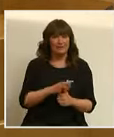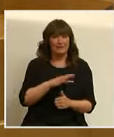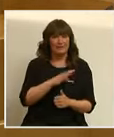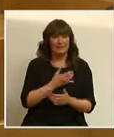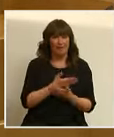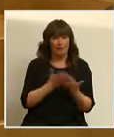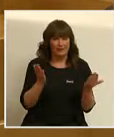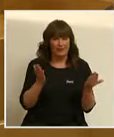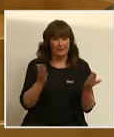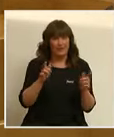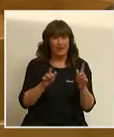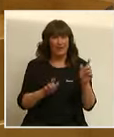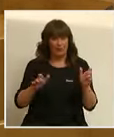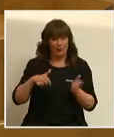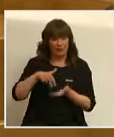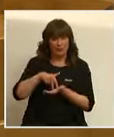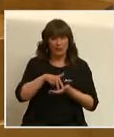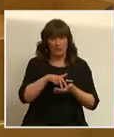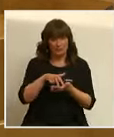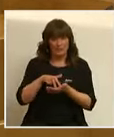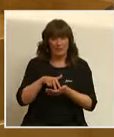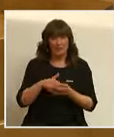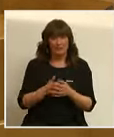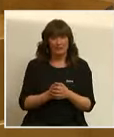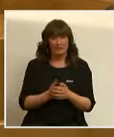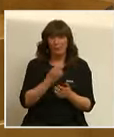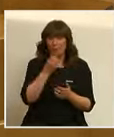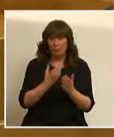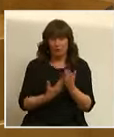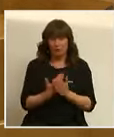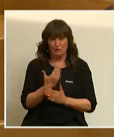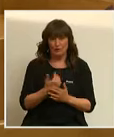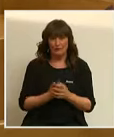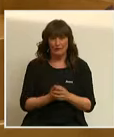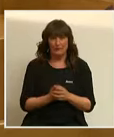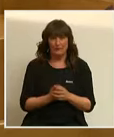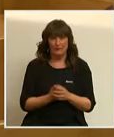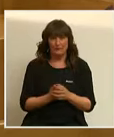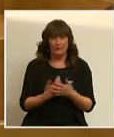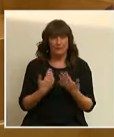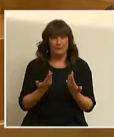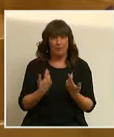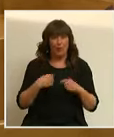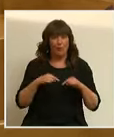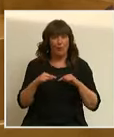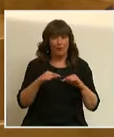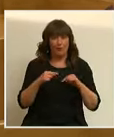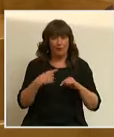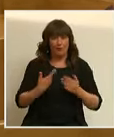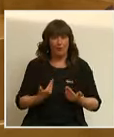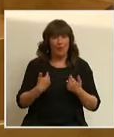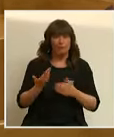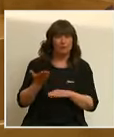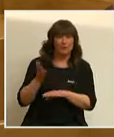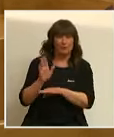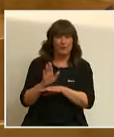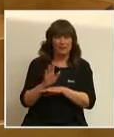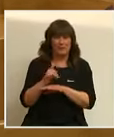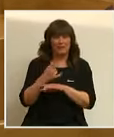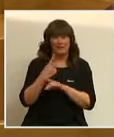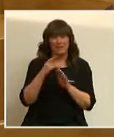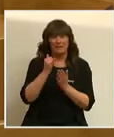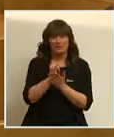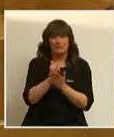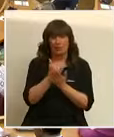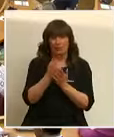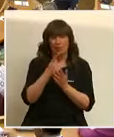señorías y ciudadanos aquí presentes. Muy buenos días. Como directora y representante del Instituto de Medicina Legal y Ciencias